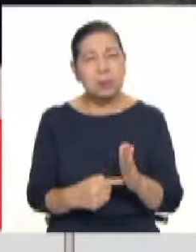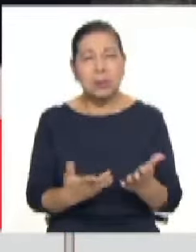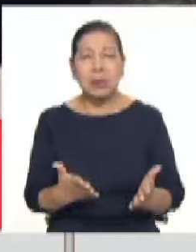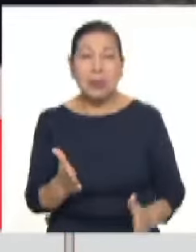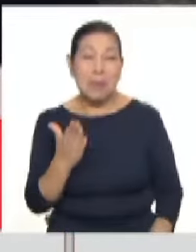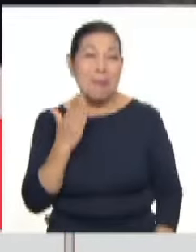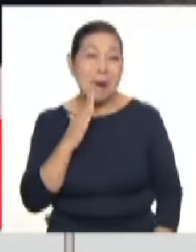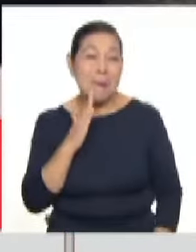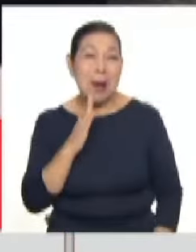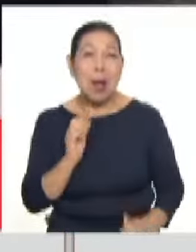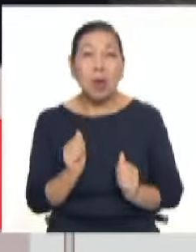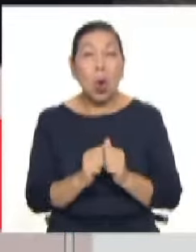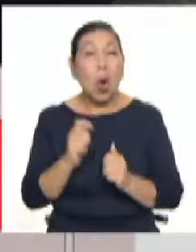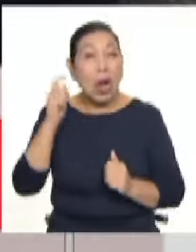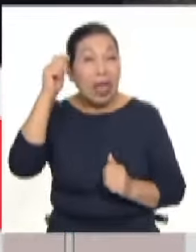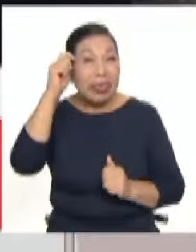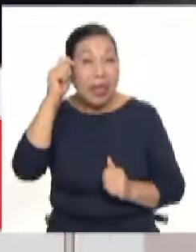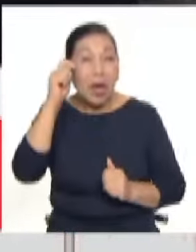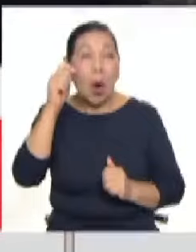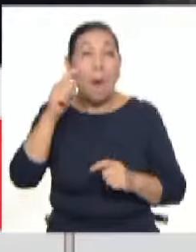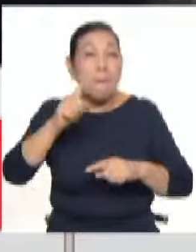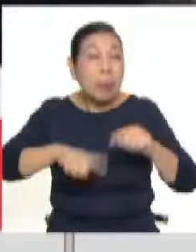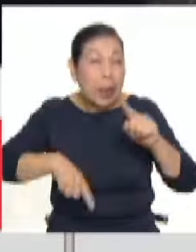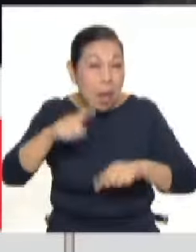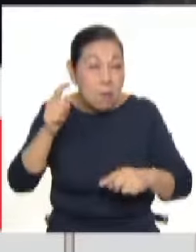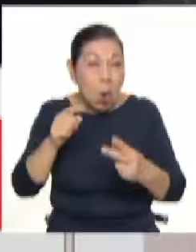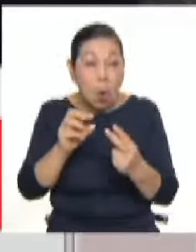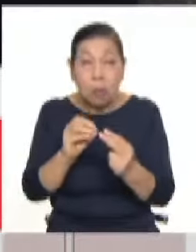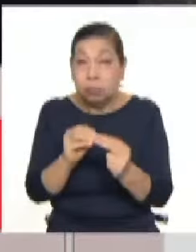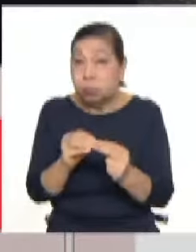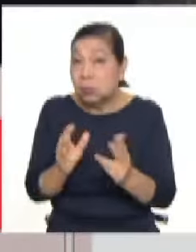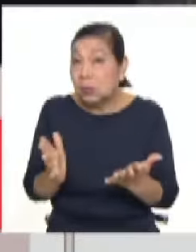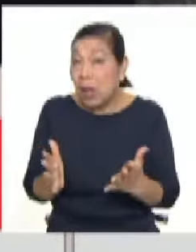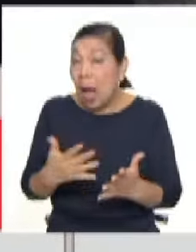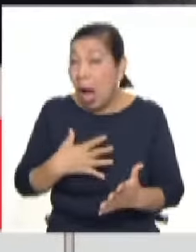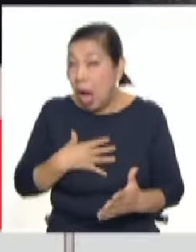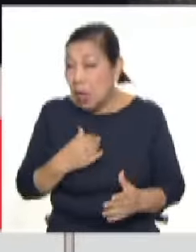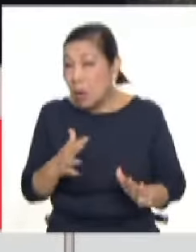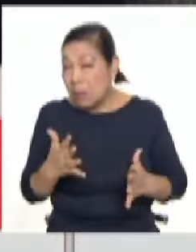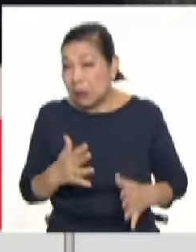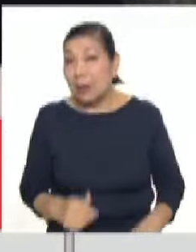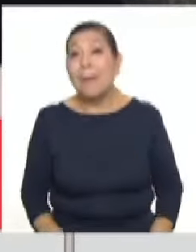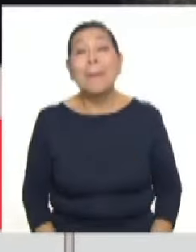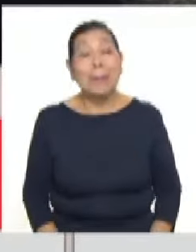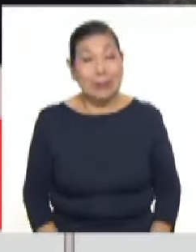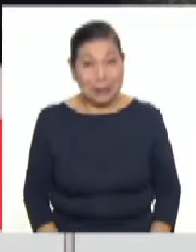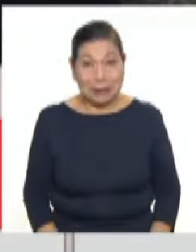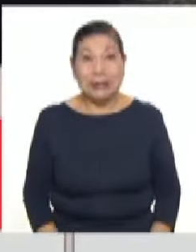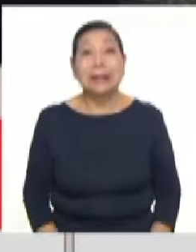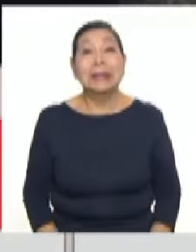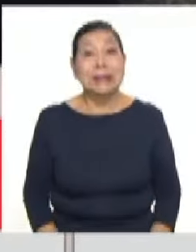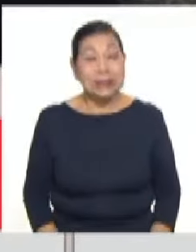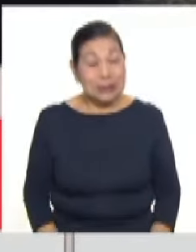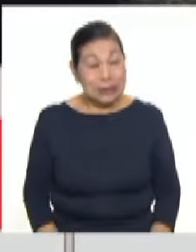a la madre, ¿no? Se fue con el tío y con el primo, queríamos saber si de repente eran contemporáneos en edad. Sin embargo, ya